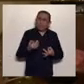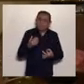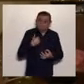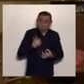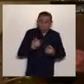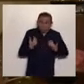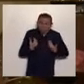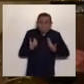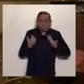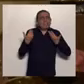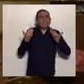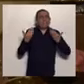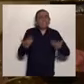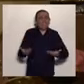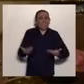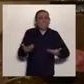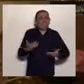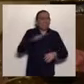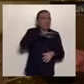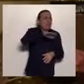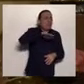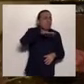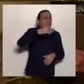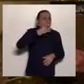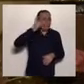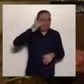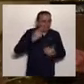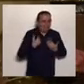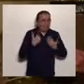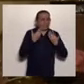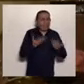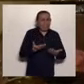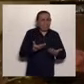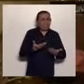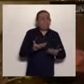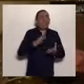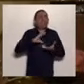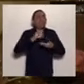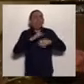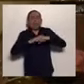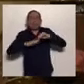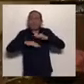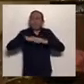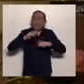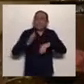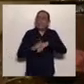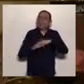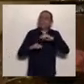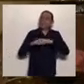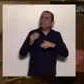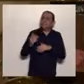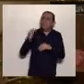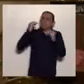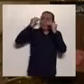que nos gastemos y nos desgastemos por el pueblo de Dios. Esto es de modo artesanal,